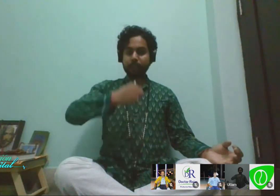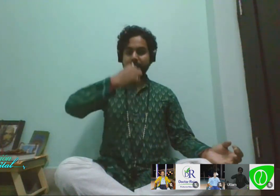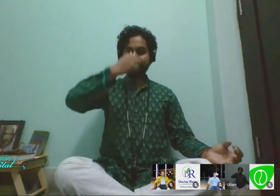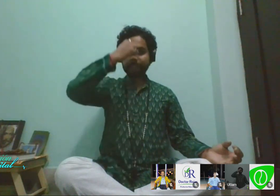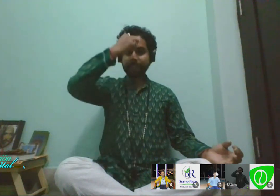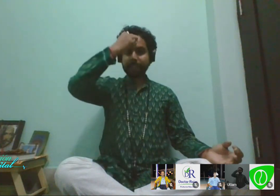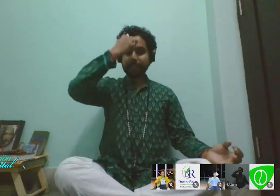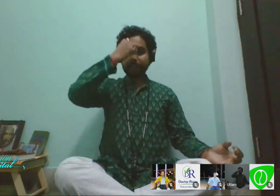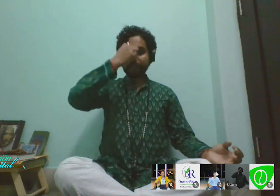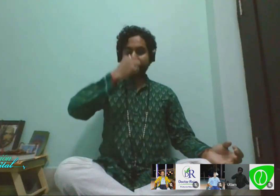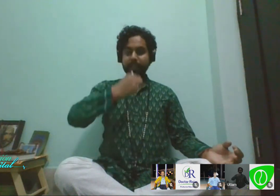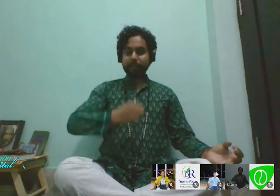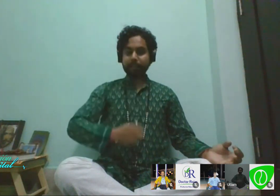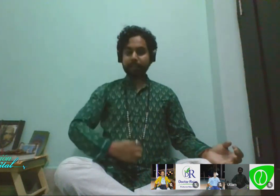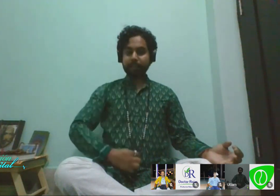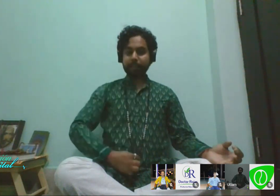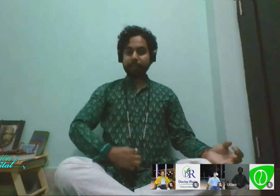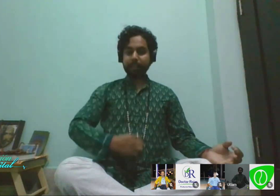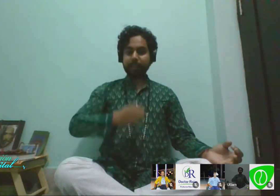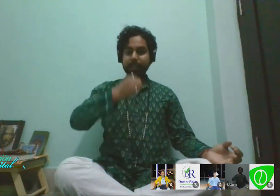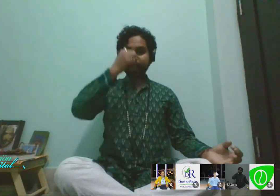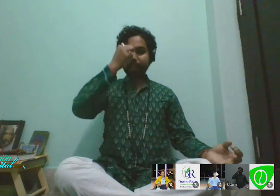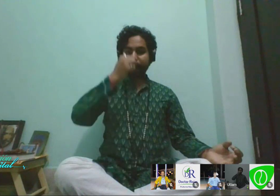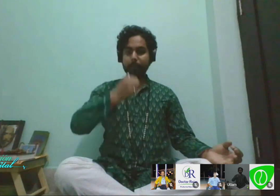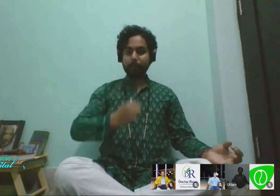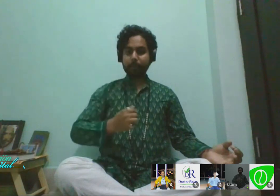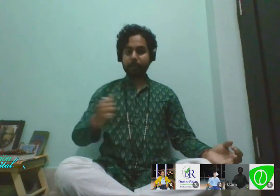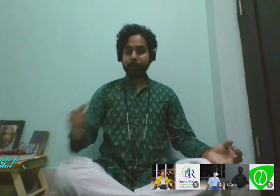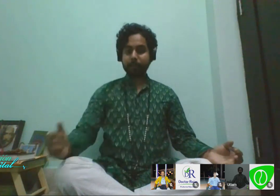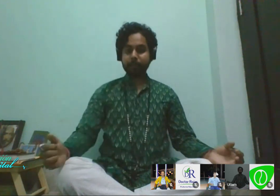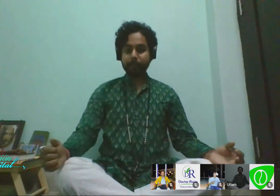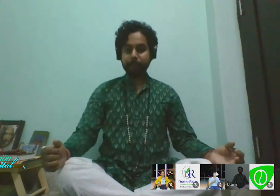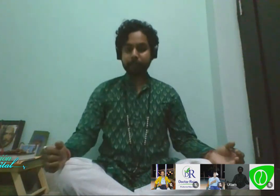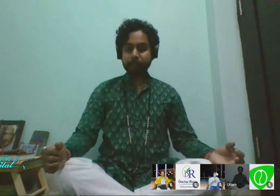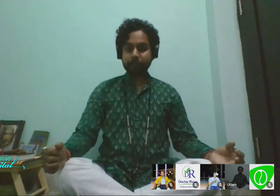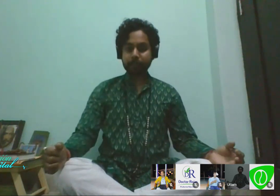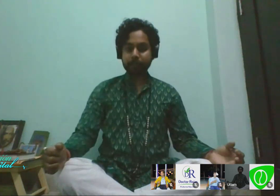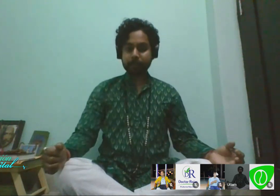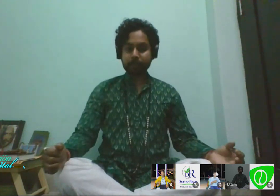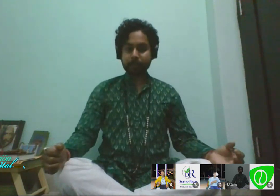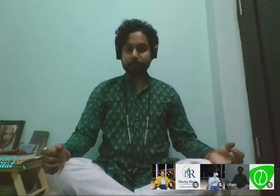the straight rhythmic breathing in your body.